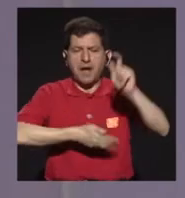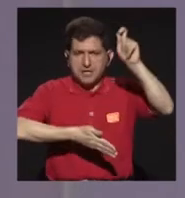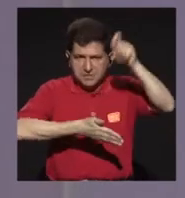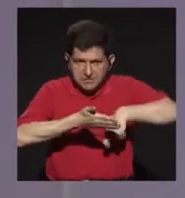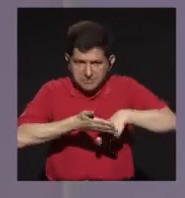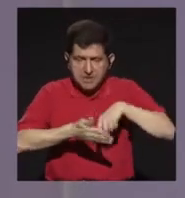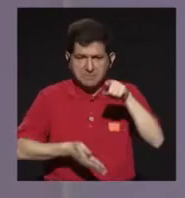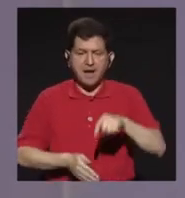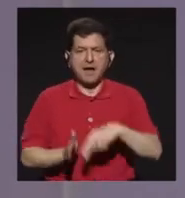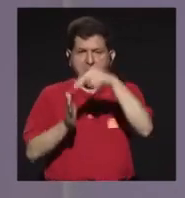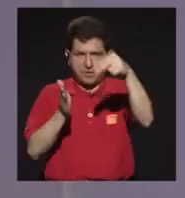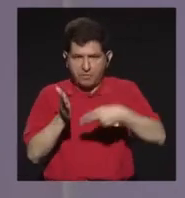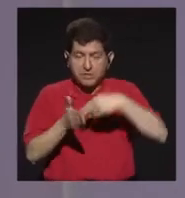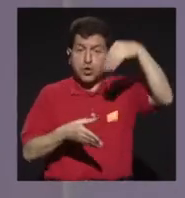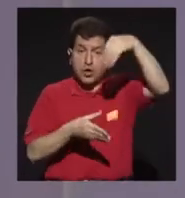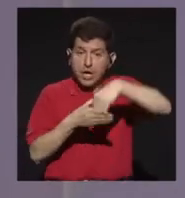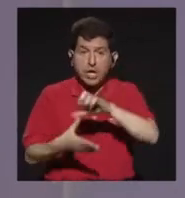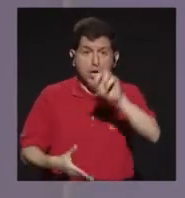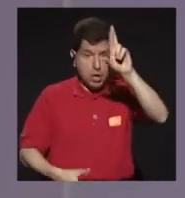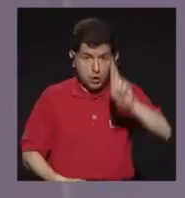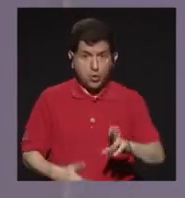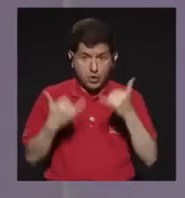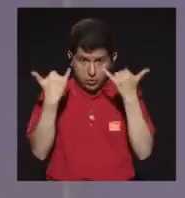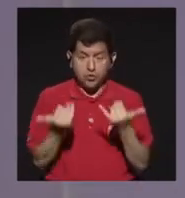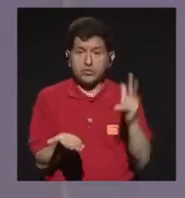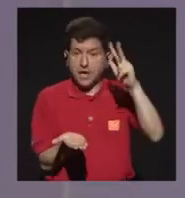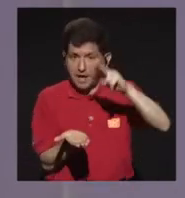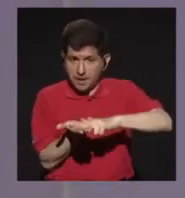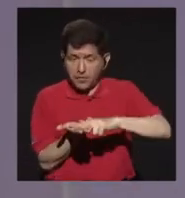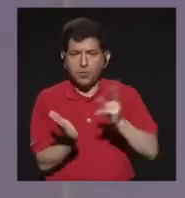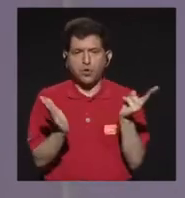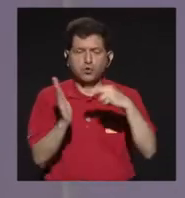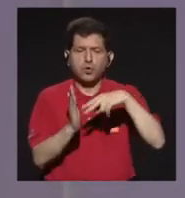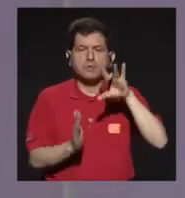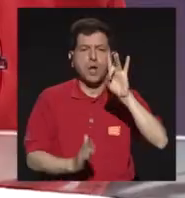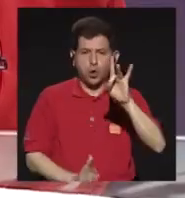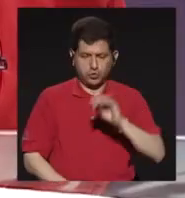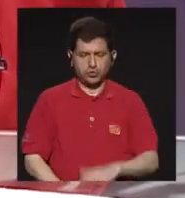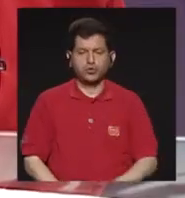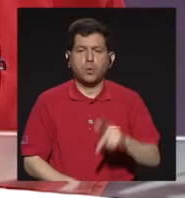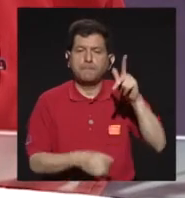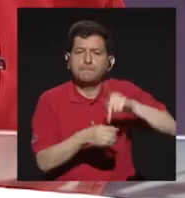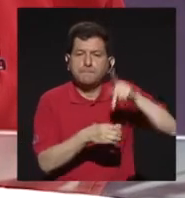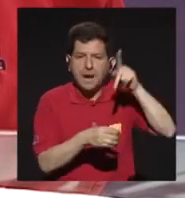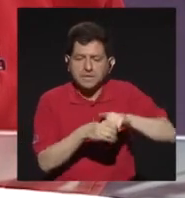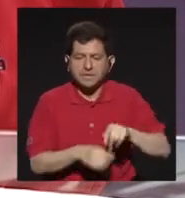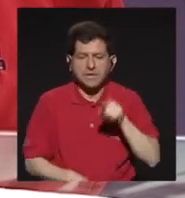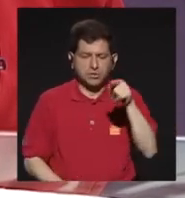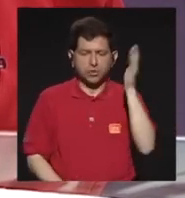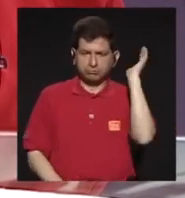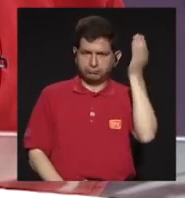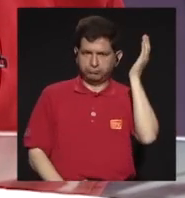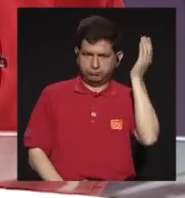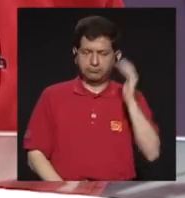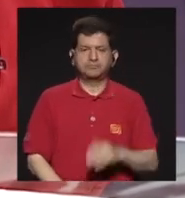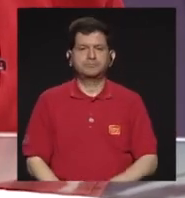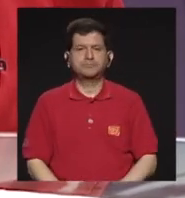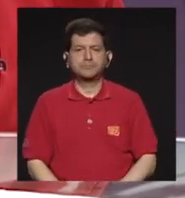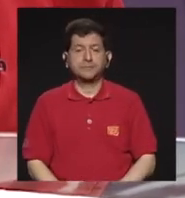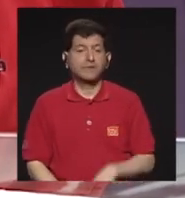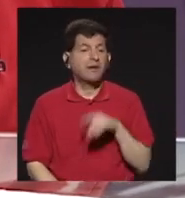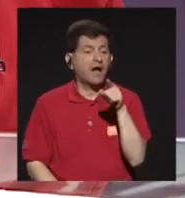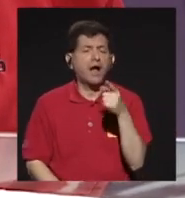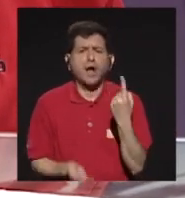la convención, incluyendo Costa Rica, que la ratifica en el 2008, participan en una conferencia en